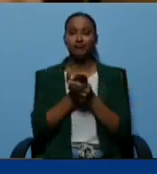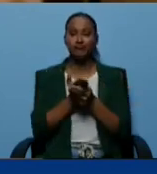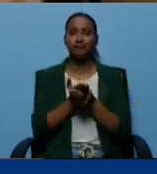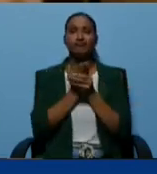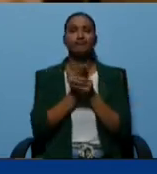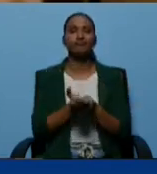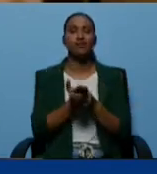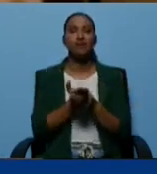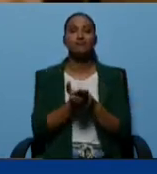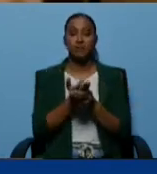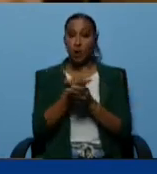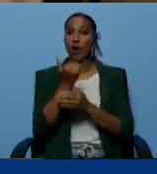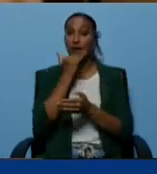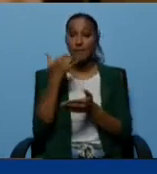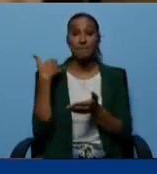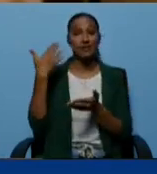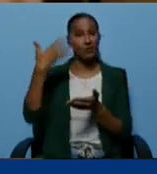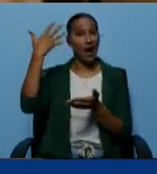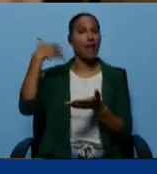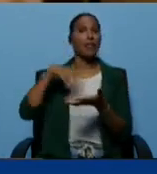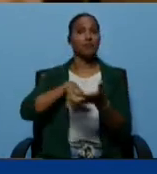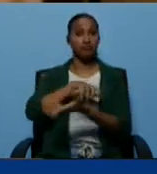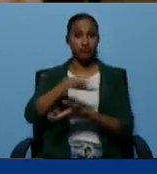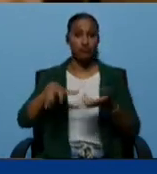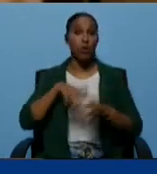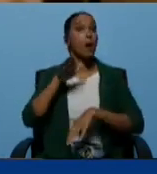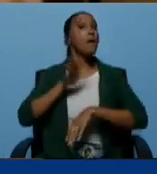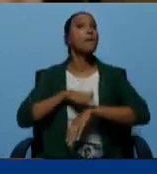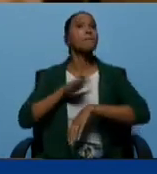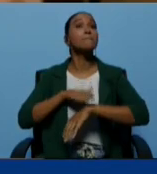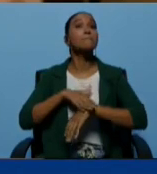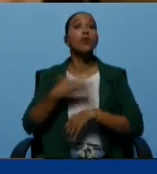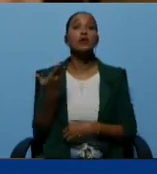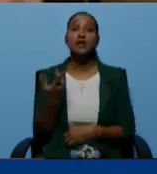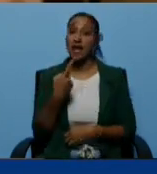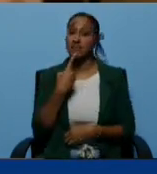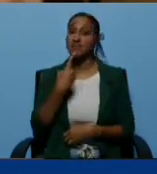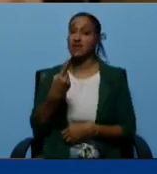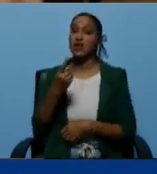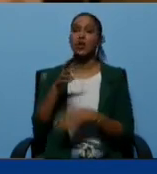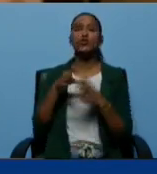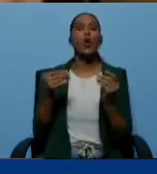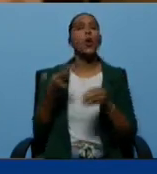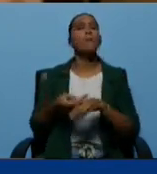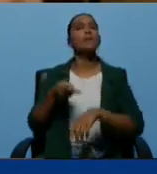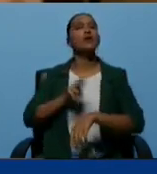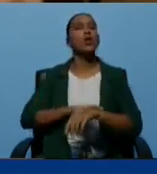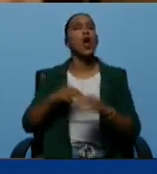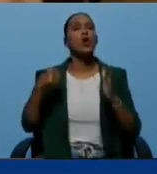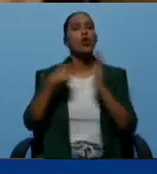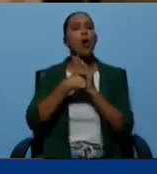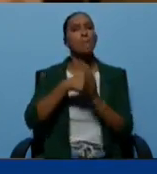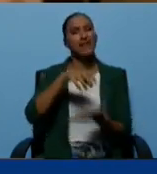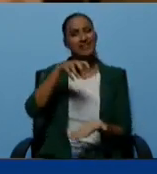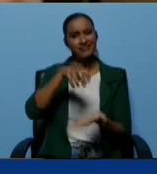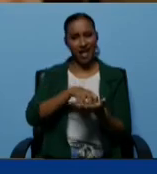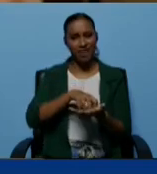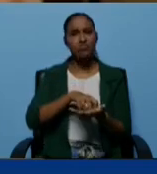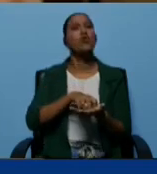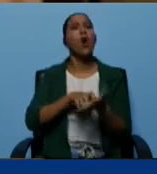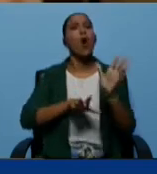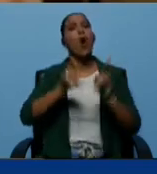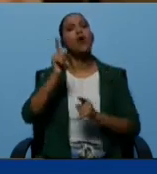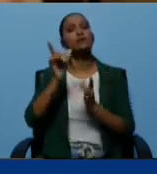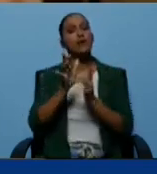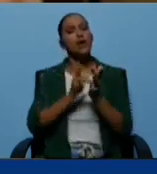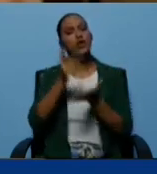pasó, porque ellos tecnificaron, ciudadano presidente, todo lo peor que hicieron en el golpe de Estado del 11 de abril del 2002, en las